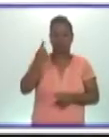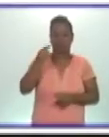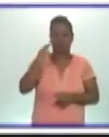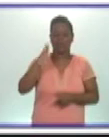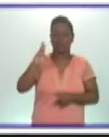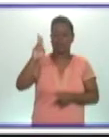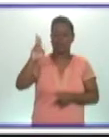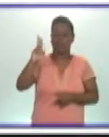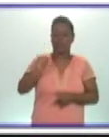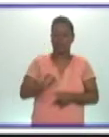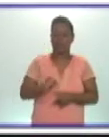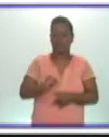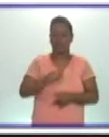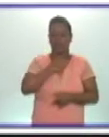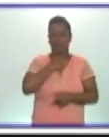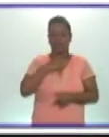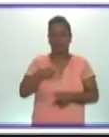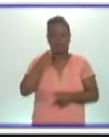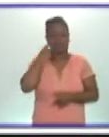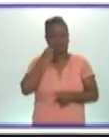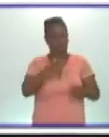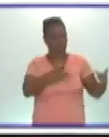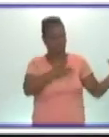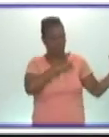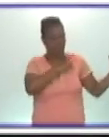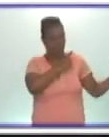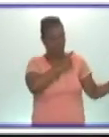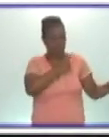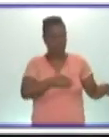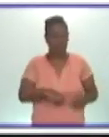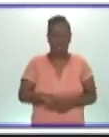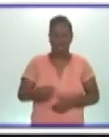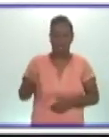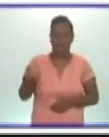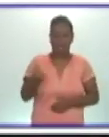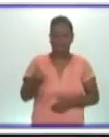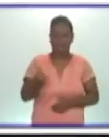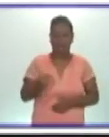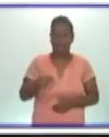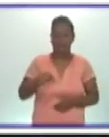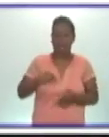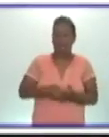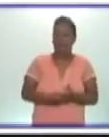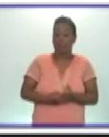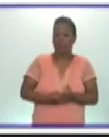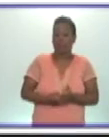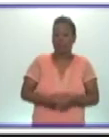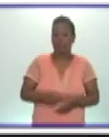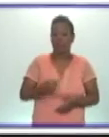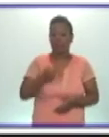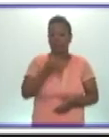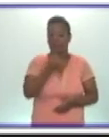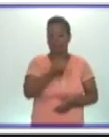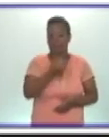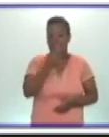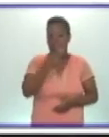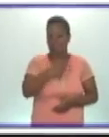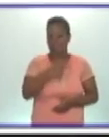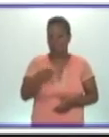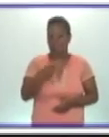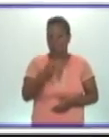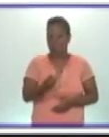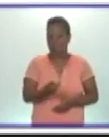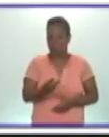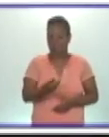uno de estos términos. Primero, multiplicamos el monomio con el primer término. Multiplicamos